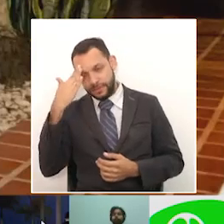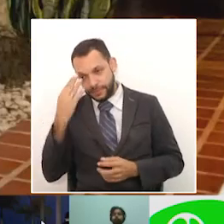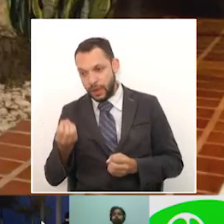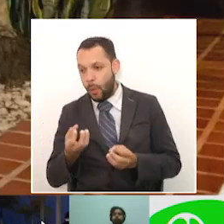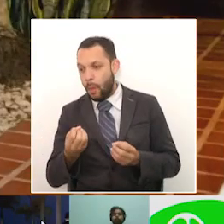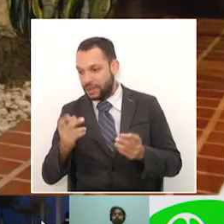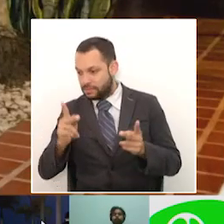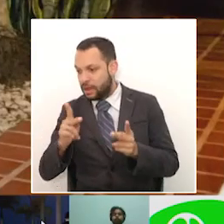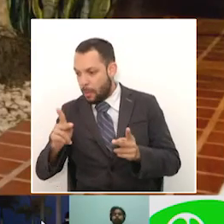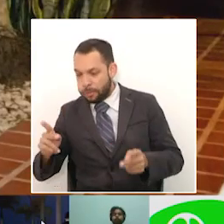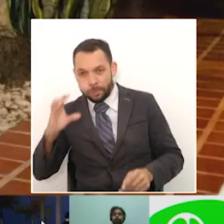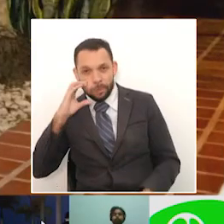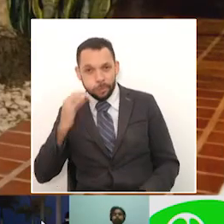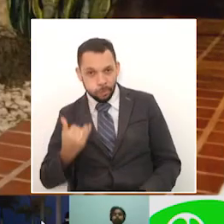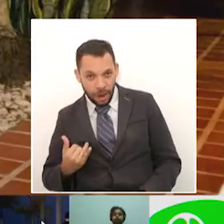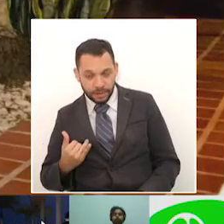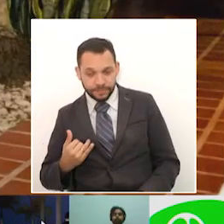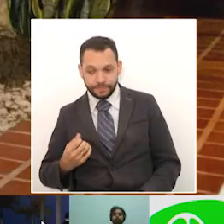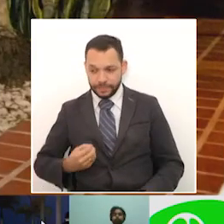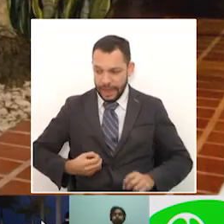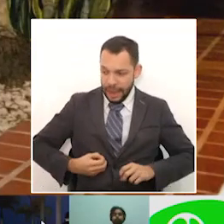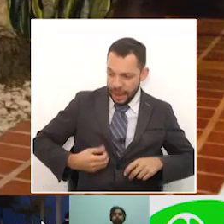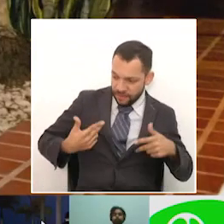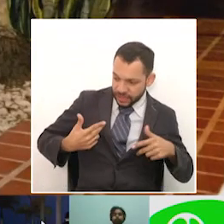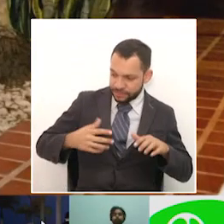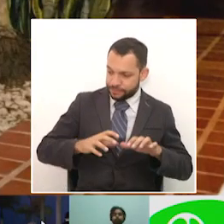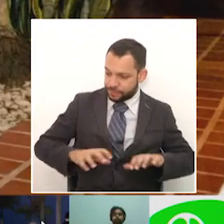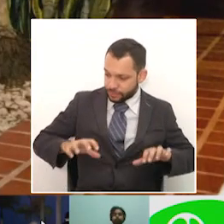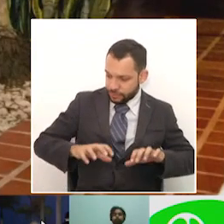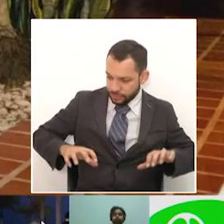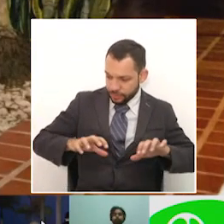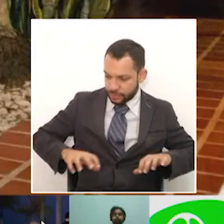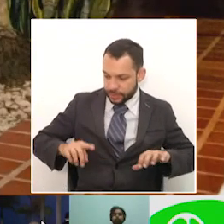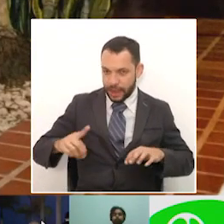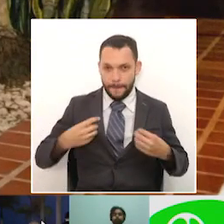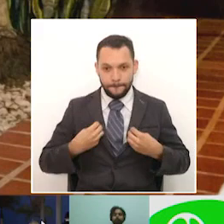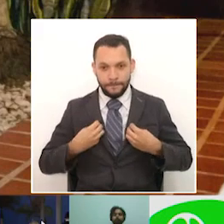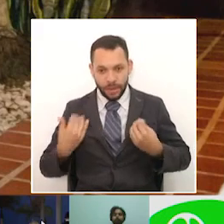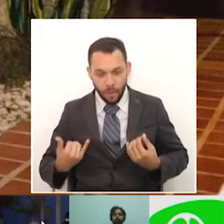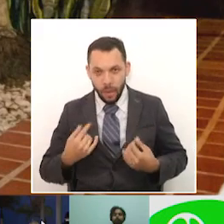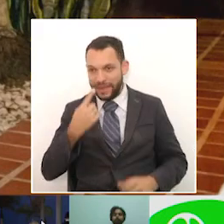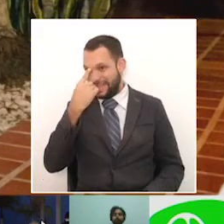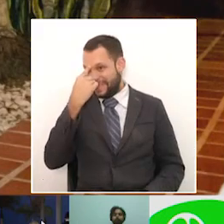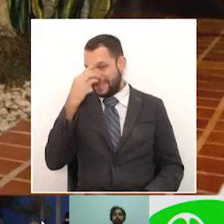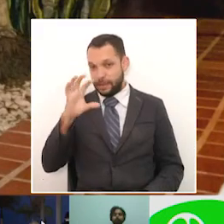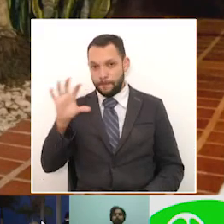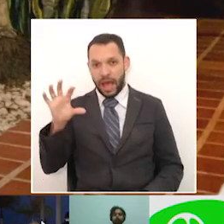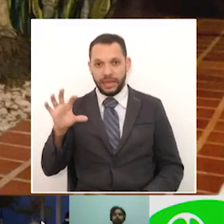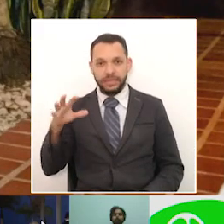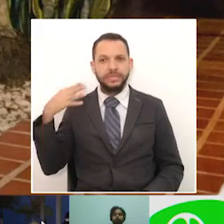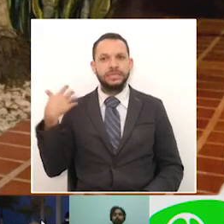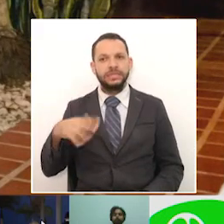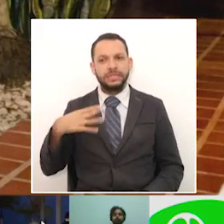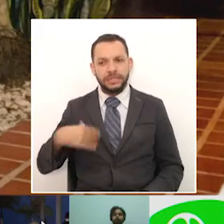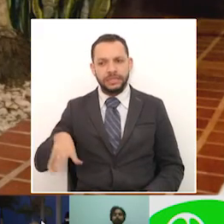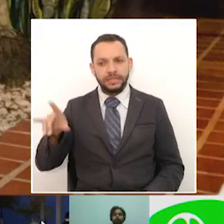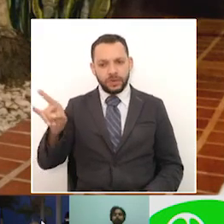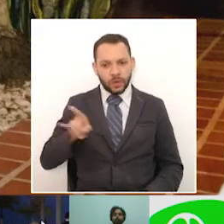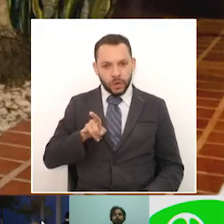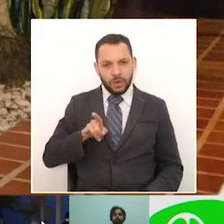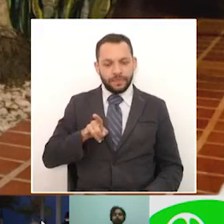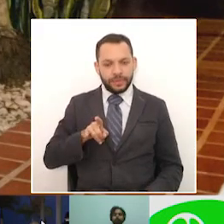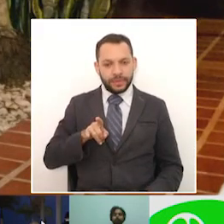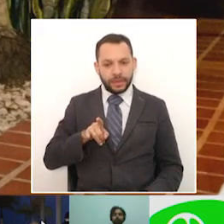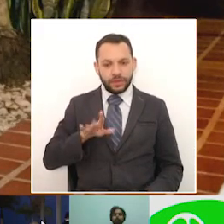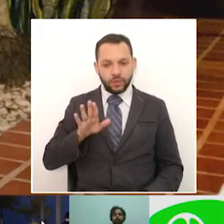allá en la vivencia de estar en India, es entender esa parte espiritual. No estamos